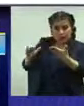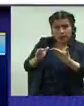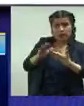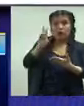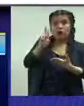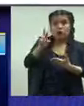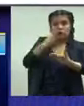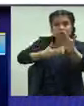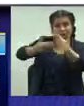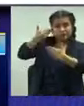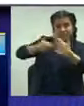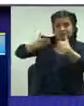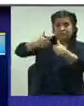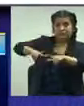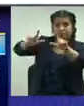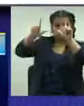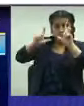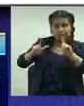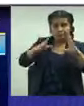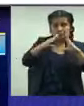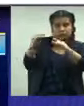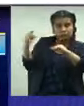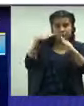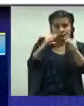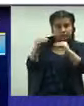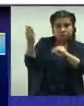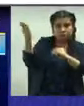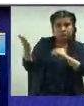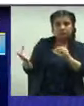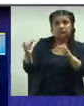solo para resumir aquí con los colegas de la comisión.